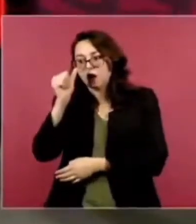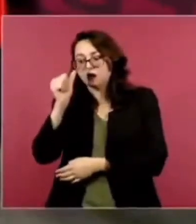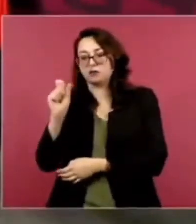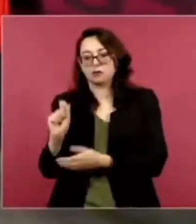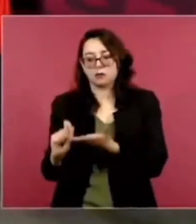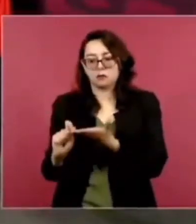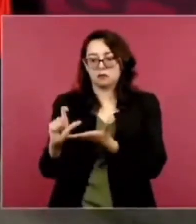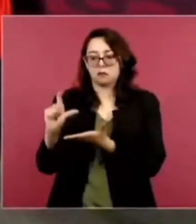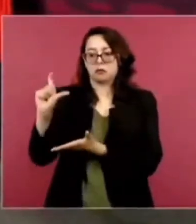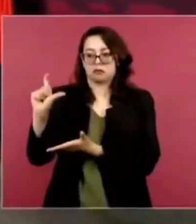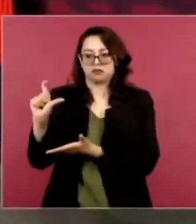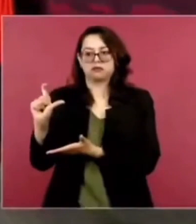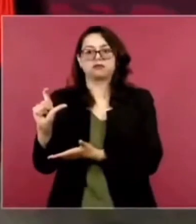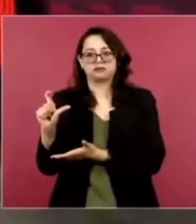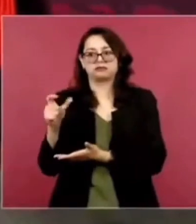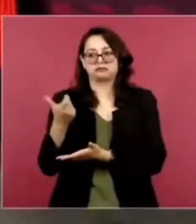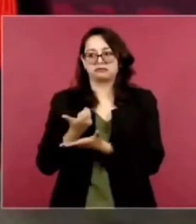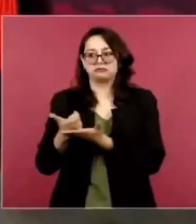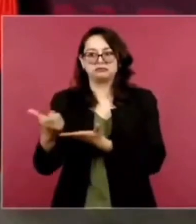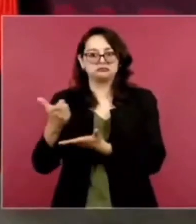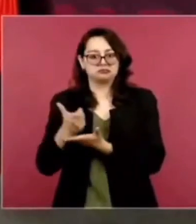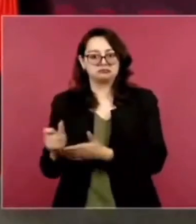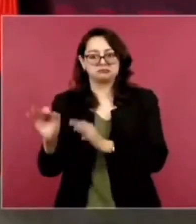el de la Comisión Federal de Electricidad.